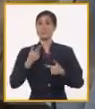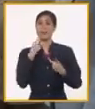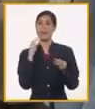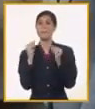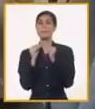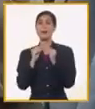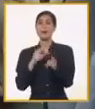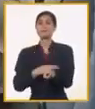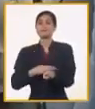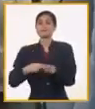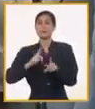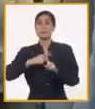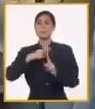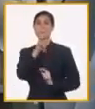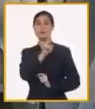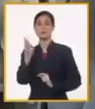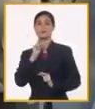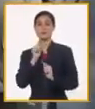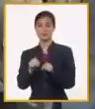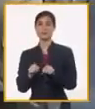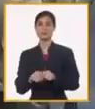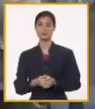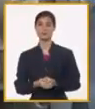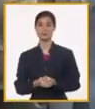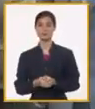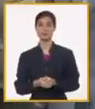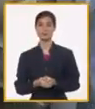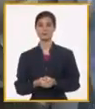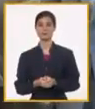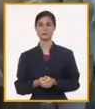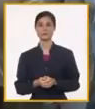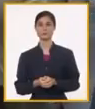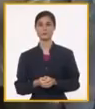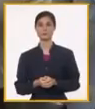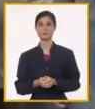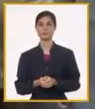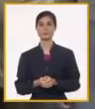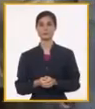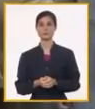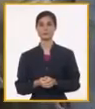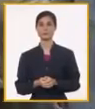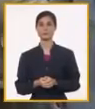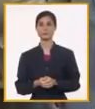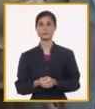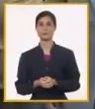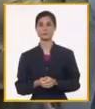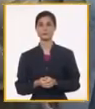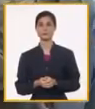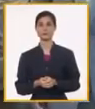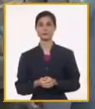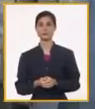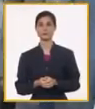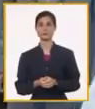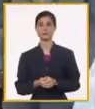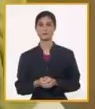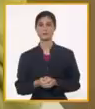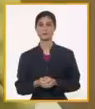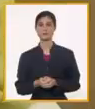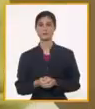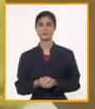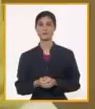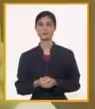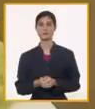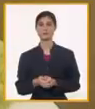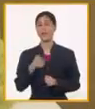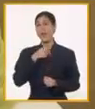revolución. Desde Santiago de Cuba ha sido un reporte de Talía González, Sistema Informativo de la Televisión Cubana. Espero